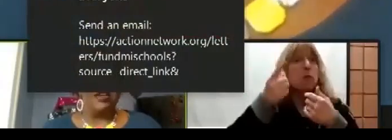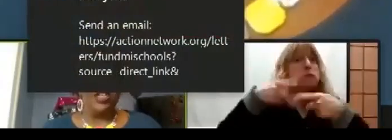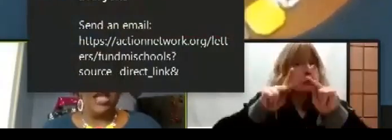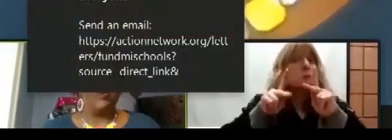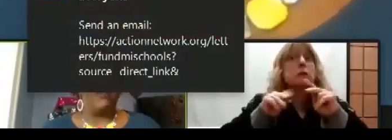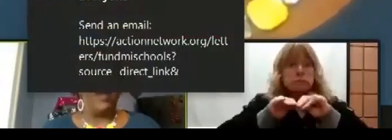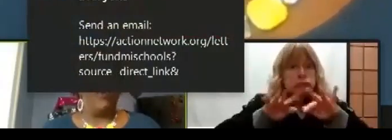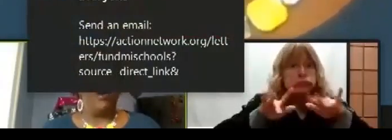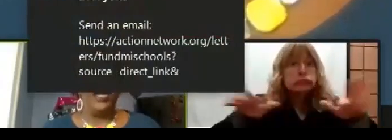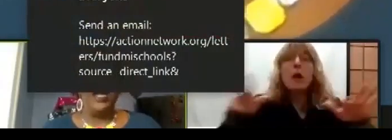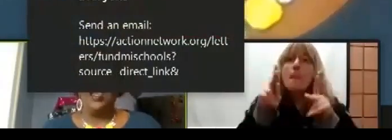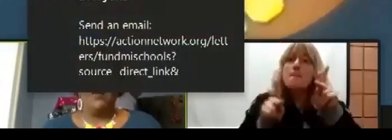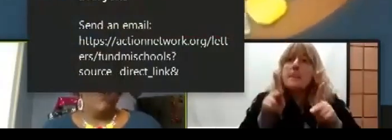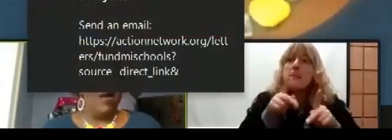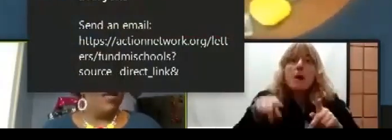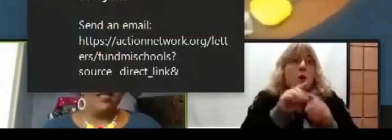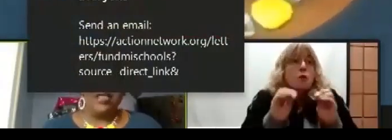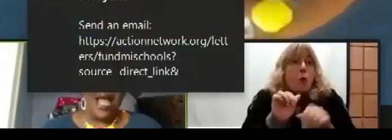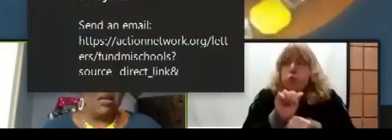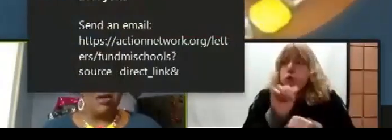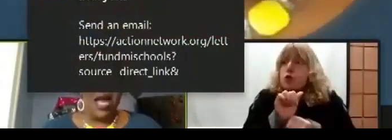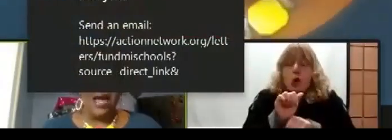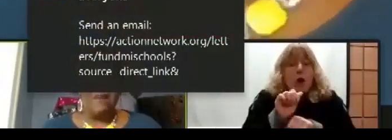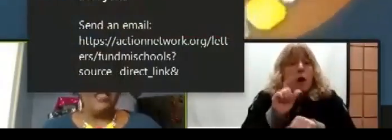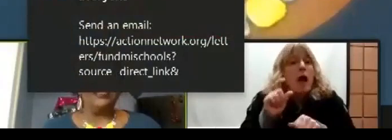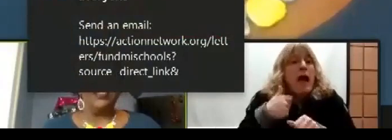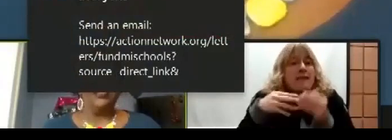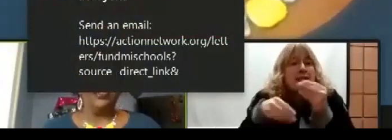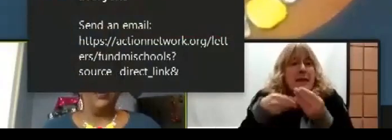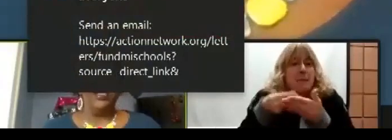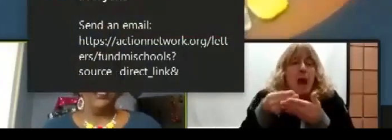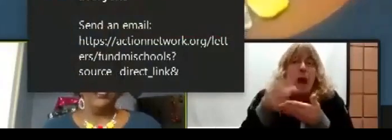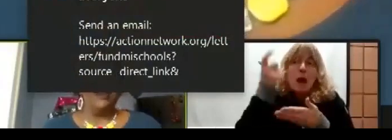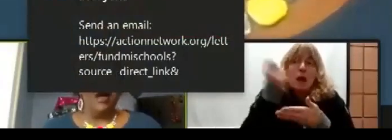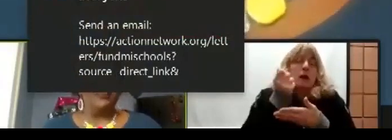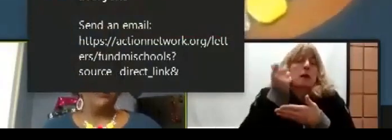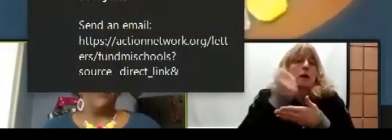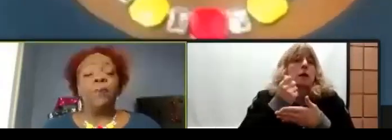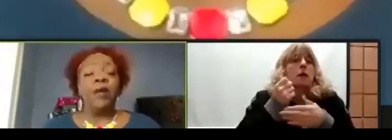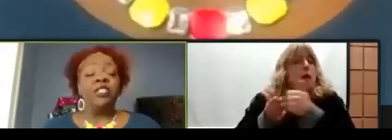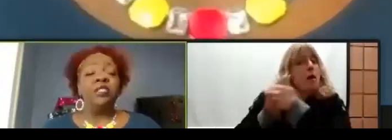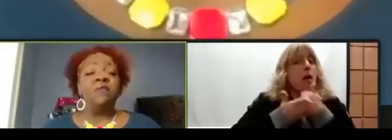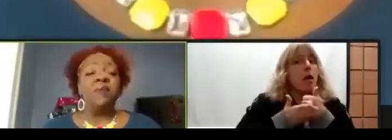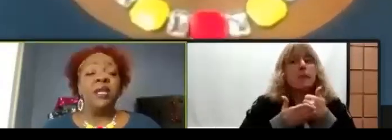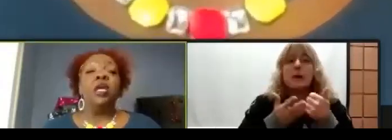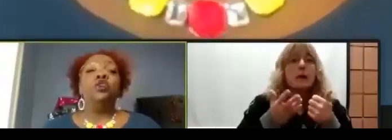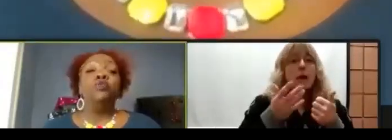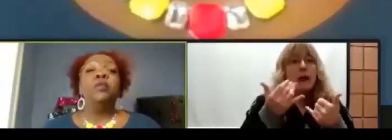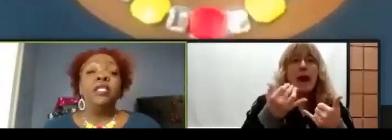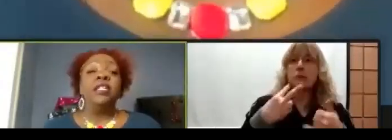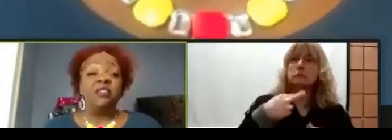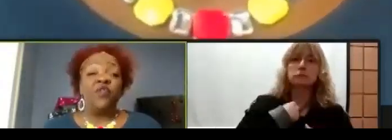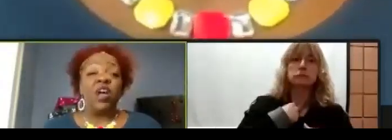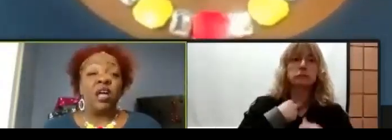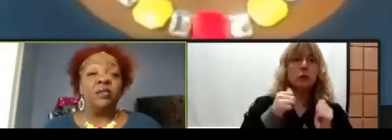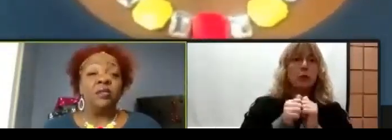estamos pidiendo que les den más servicios a la gente todo esto está en el mismo del beal está en el comité de